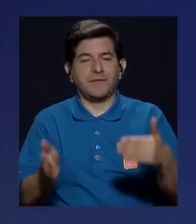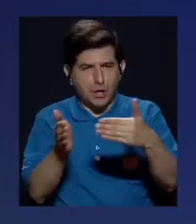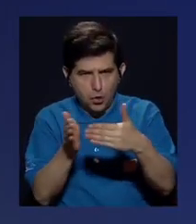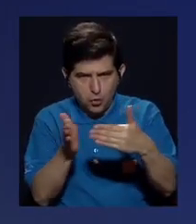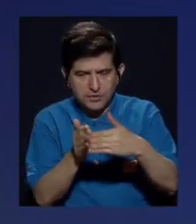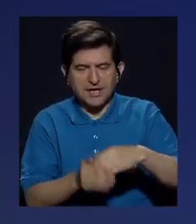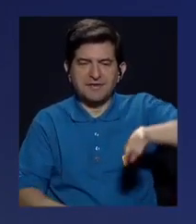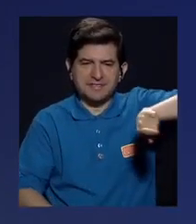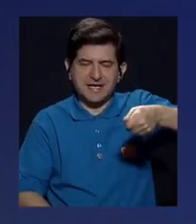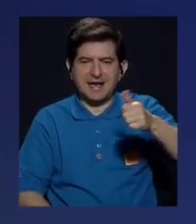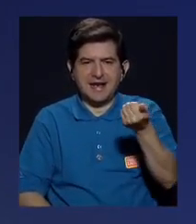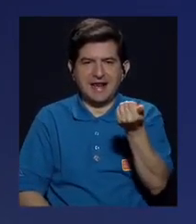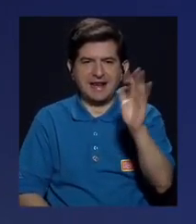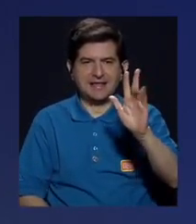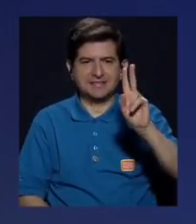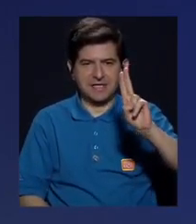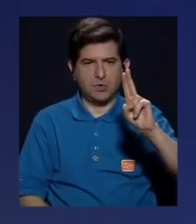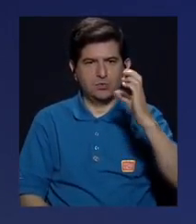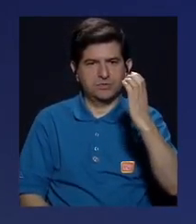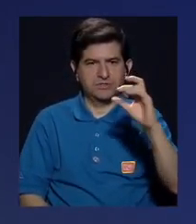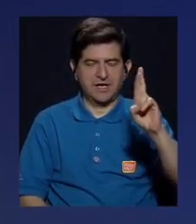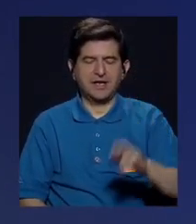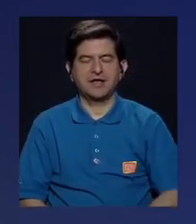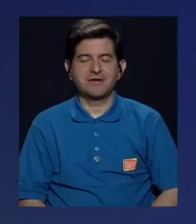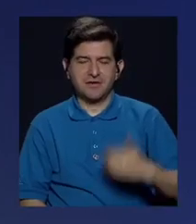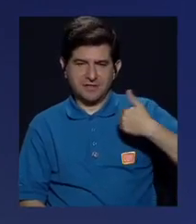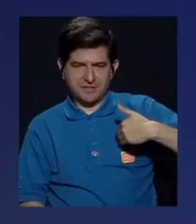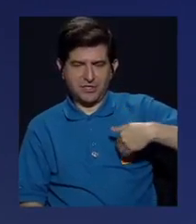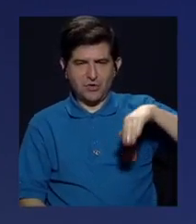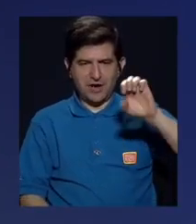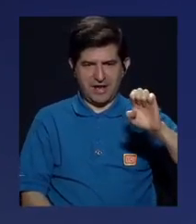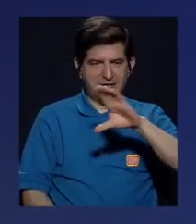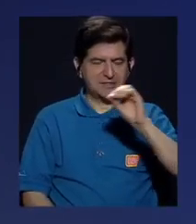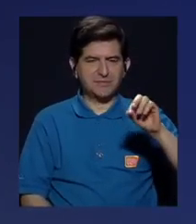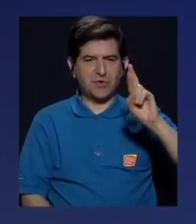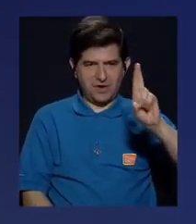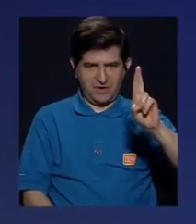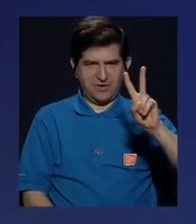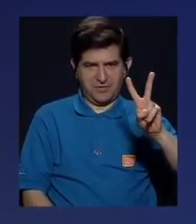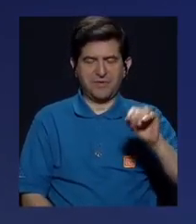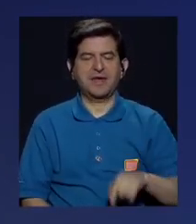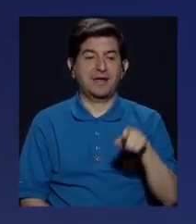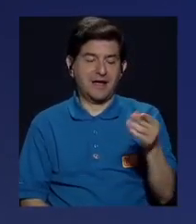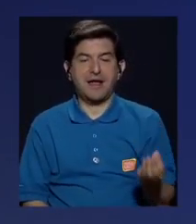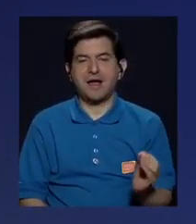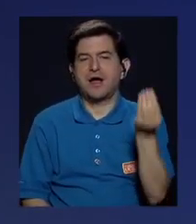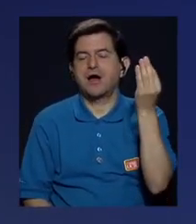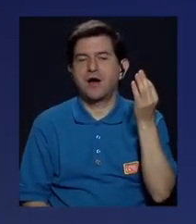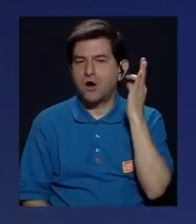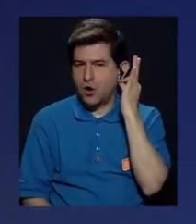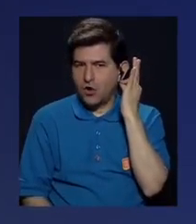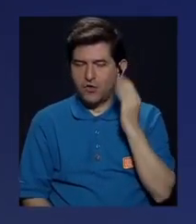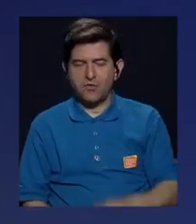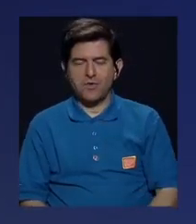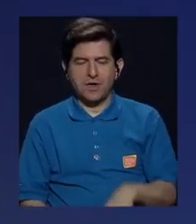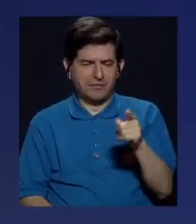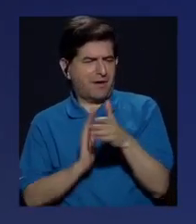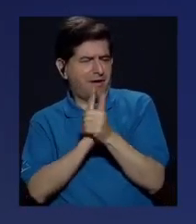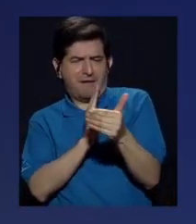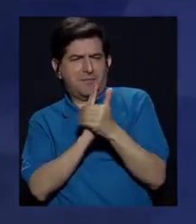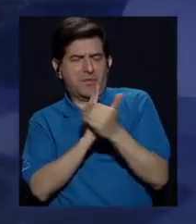Regresamos al Canal 15 Universidad de Costa Rica con Don Erasmo y con Rebeca, una joven, yo diría, prodigio